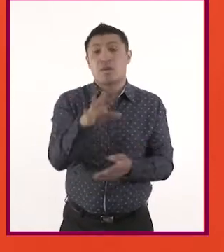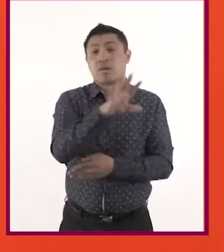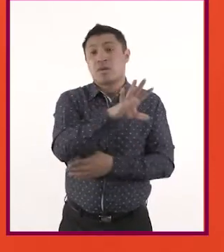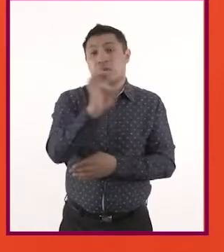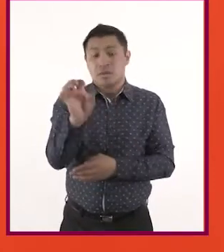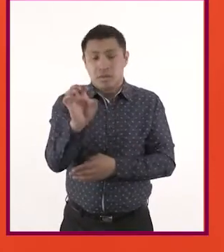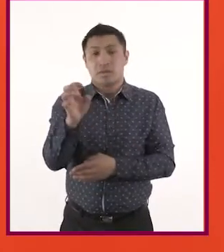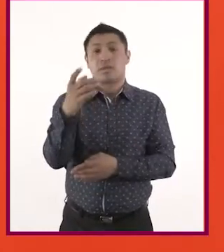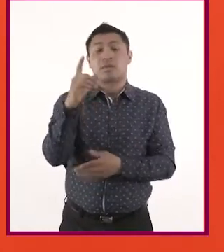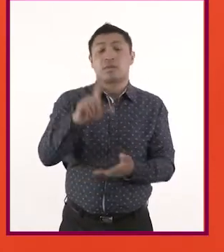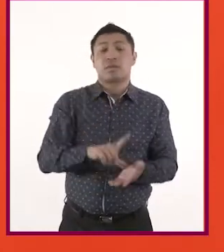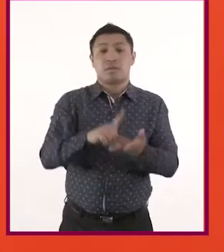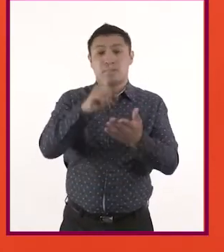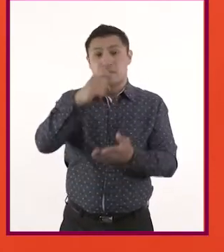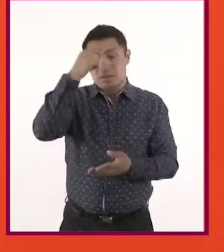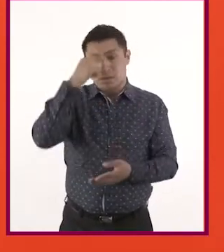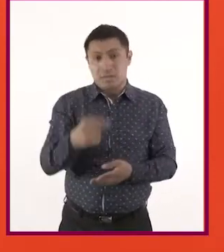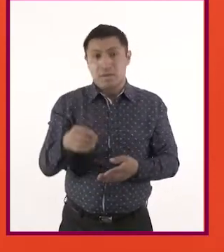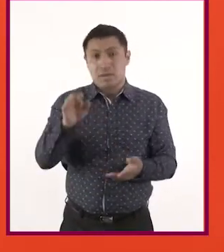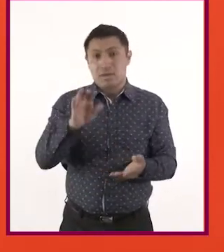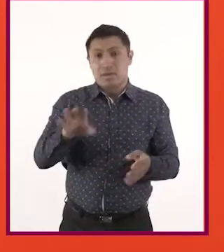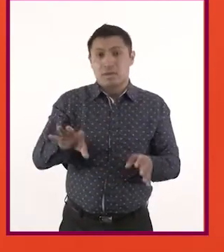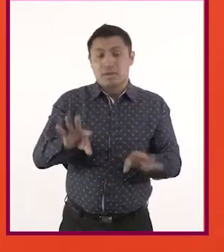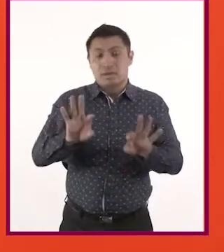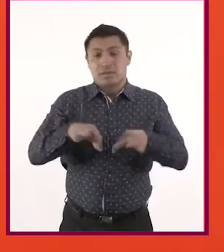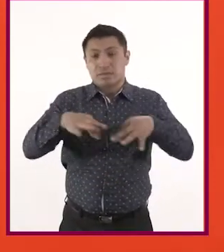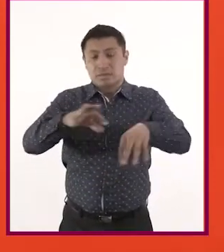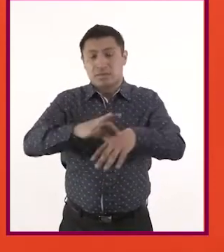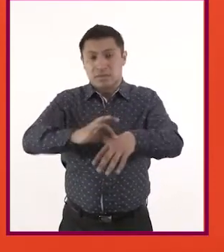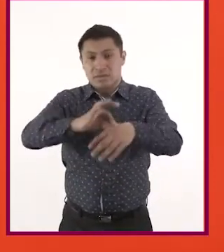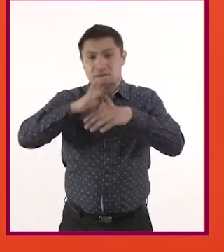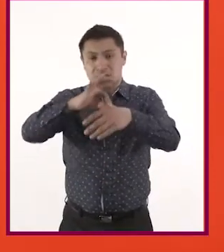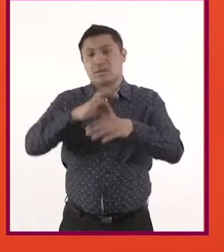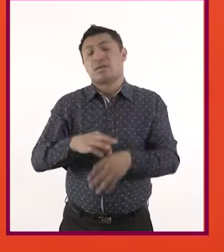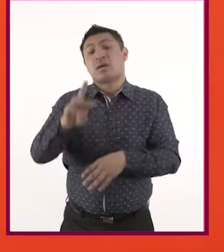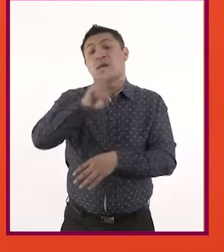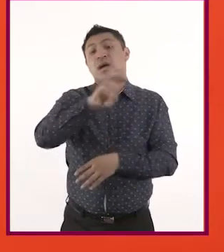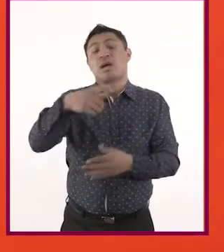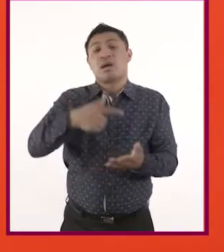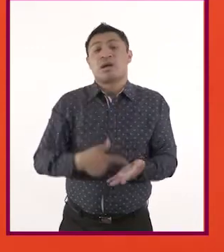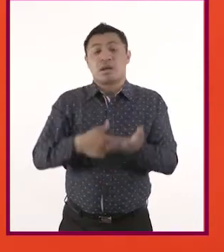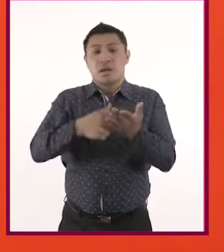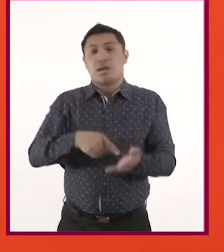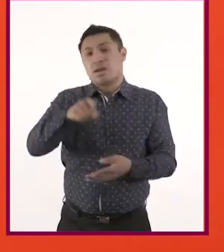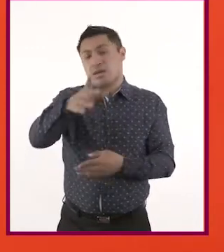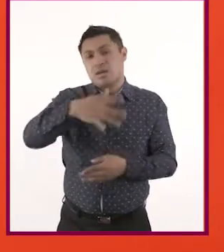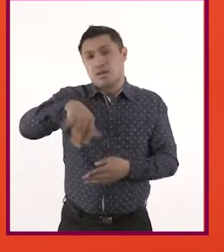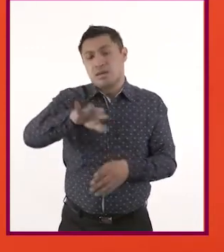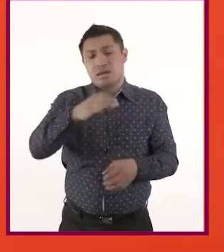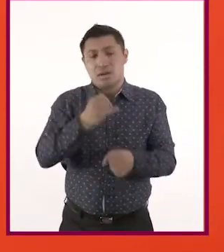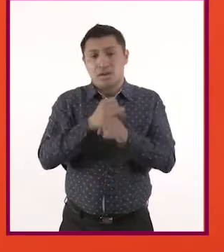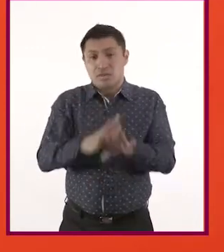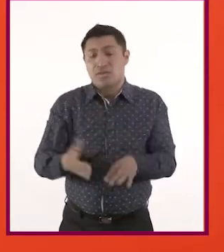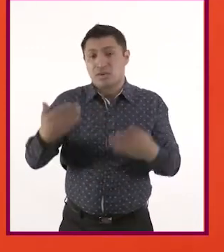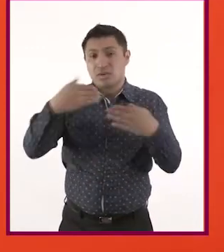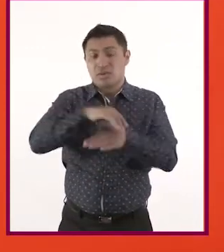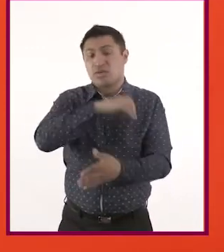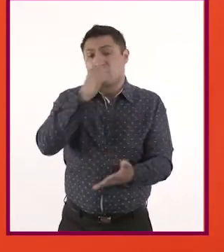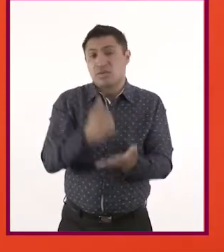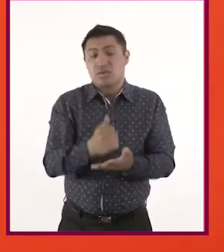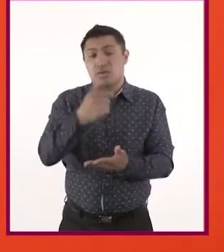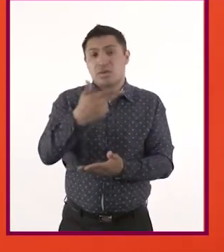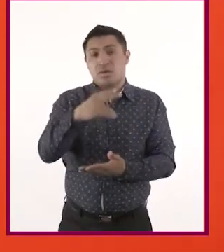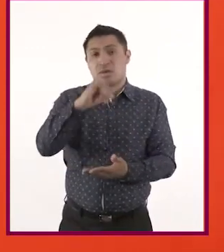4.500 litros de agua para producir un bistec de 300 gramos. Busca más información sobre la huella hídrica de los productos que